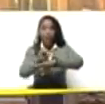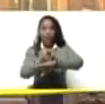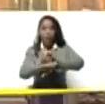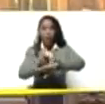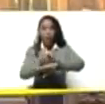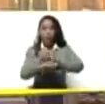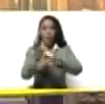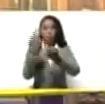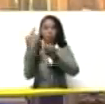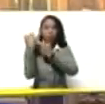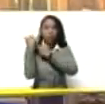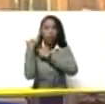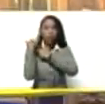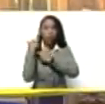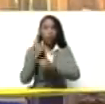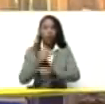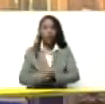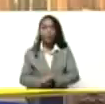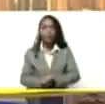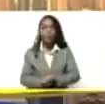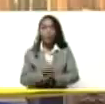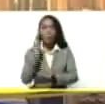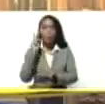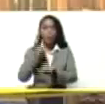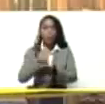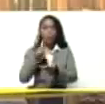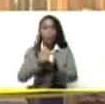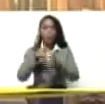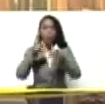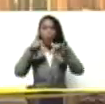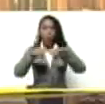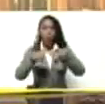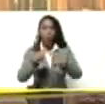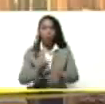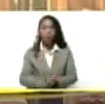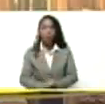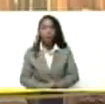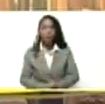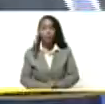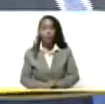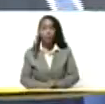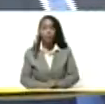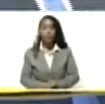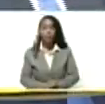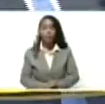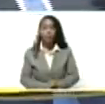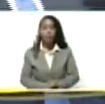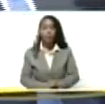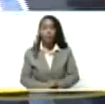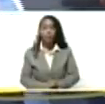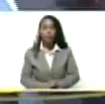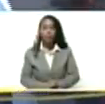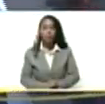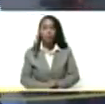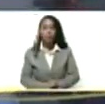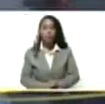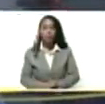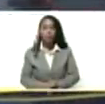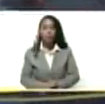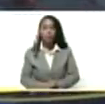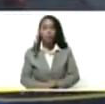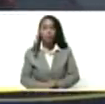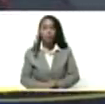número 29 de estos 22 años las mega elecciones de gobernaciones y